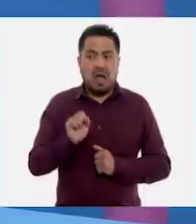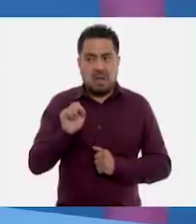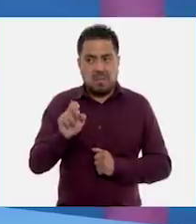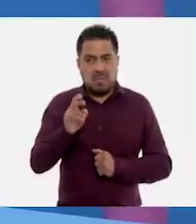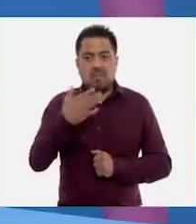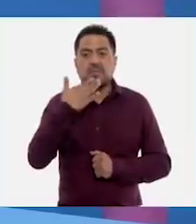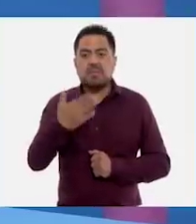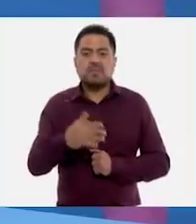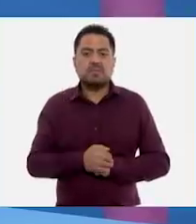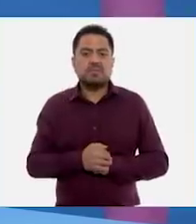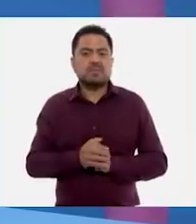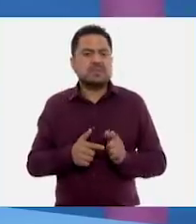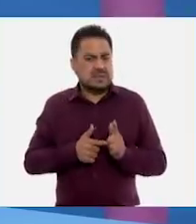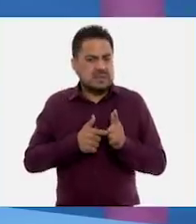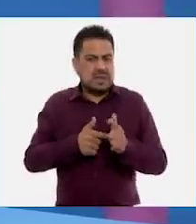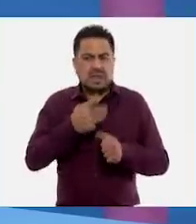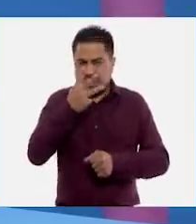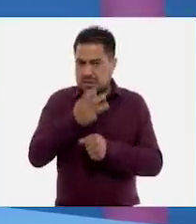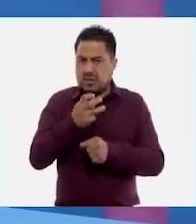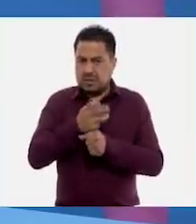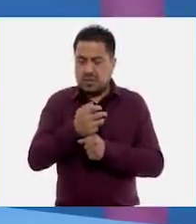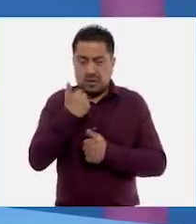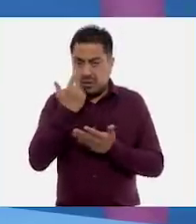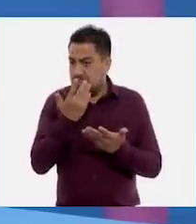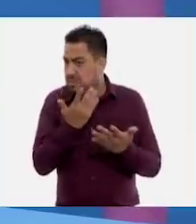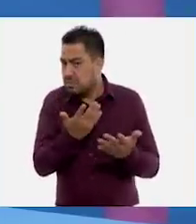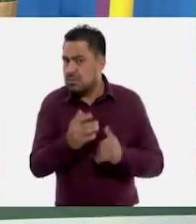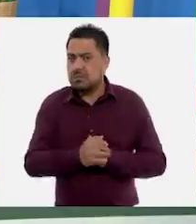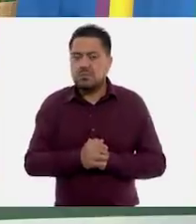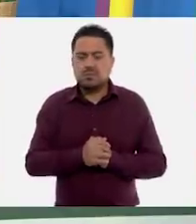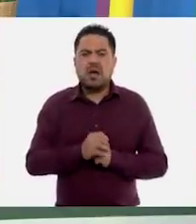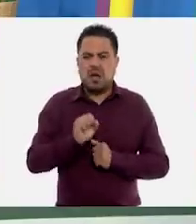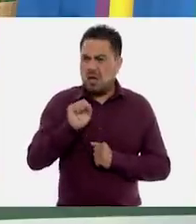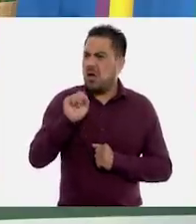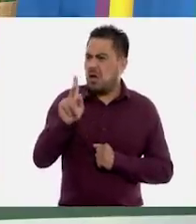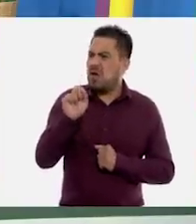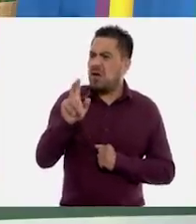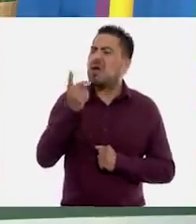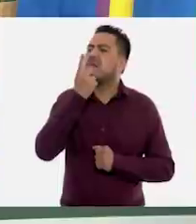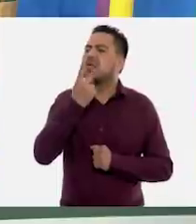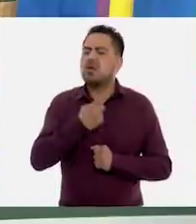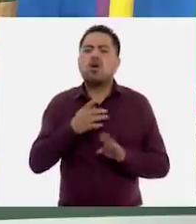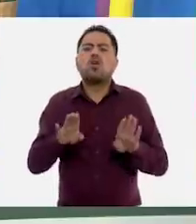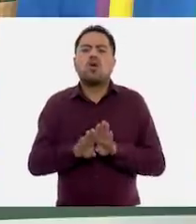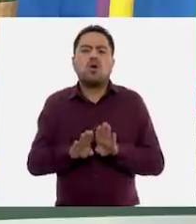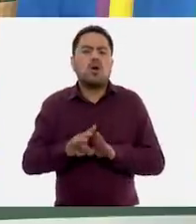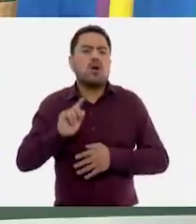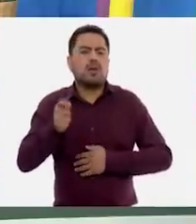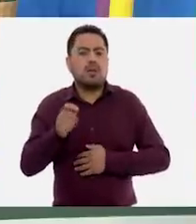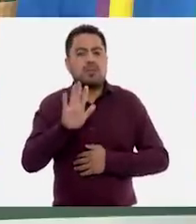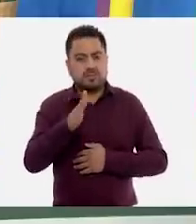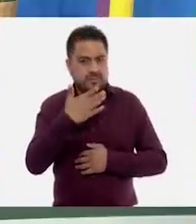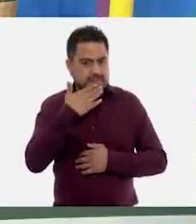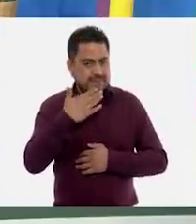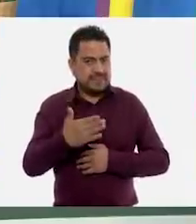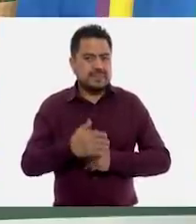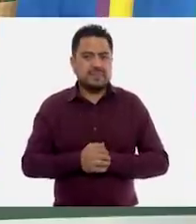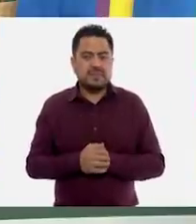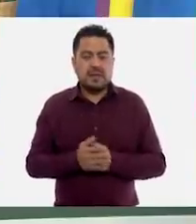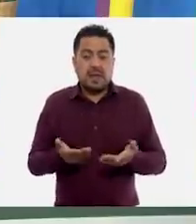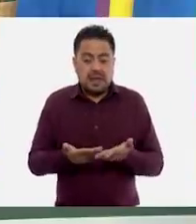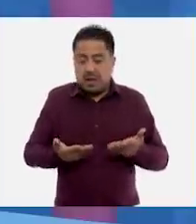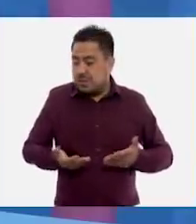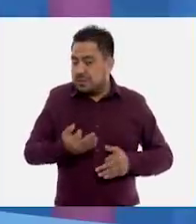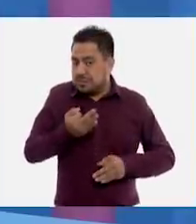Perfecto. ¿Quiere que me siga con la tercera? ¿La tercera entrega? Perfecto. A ver, dime, ¿cómo sería? Muy bien.